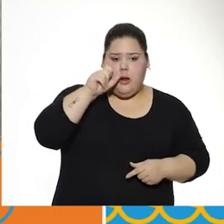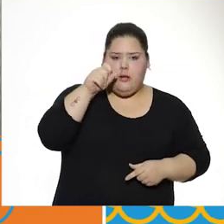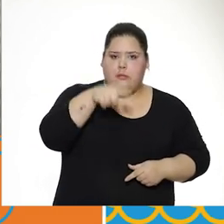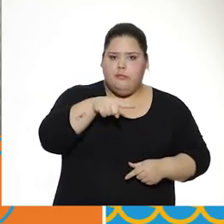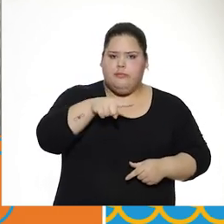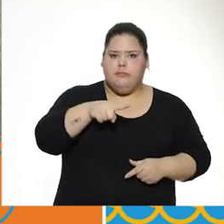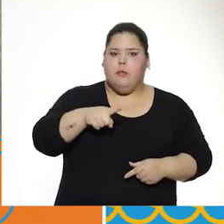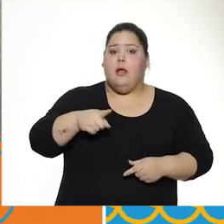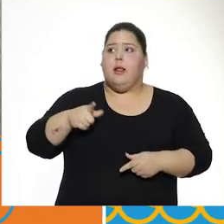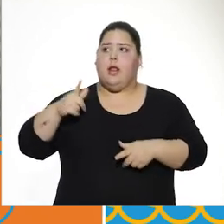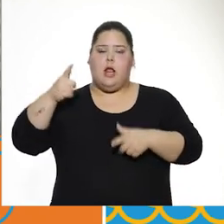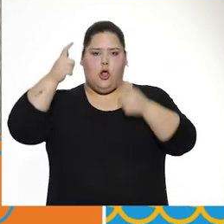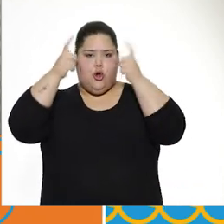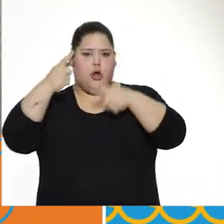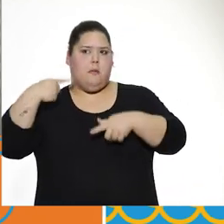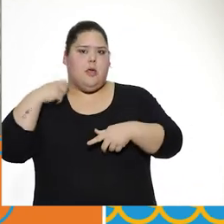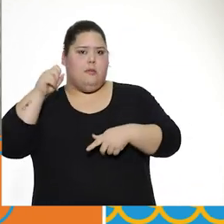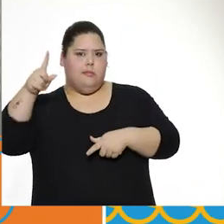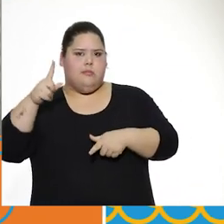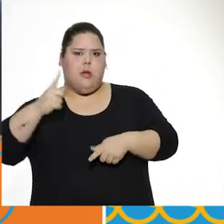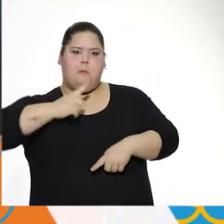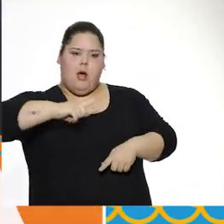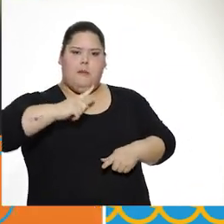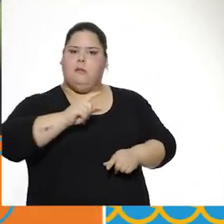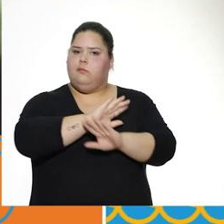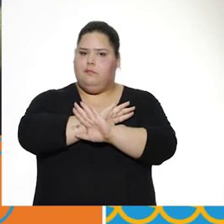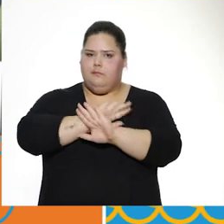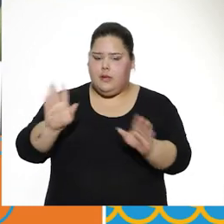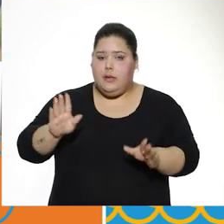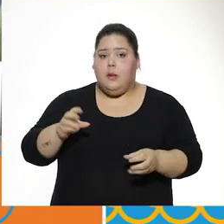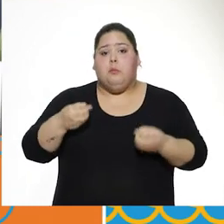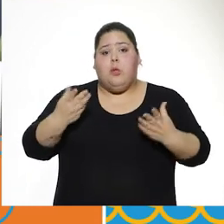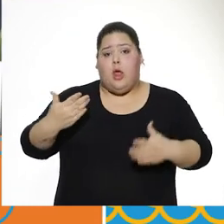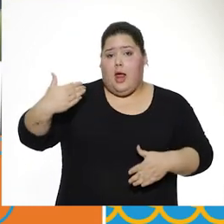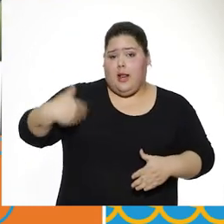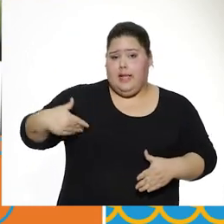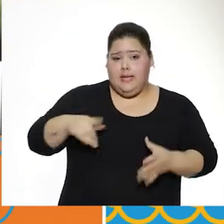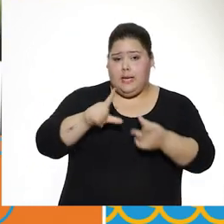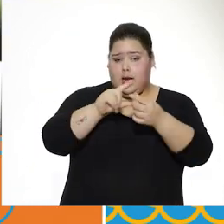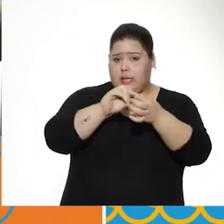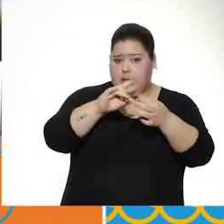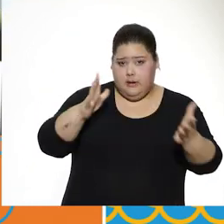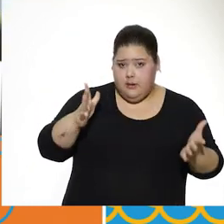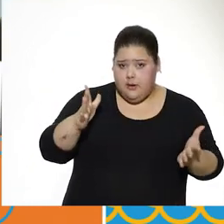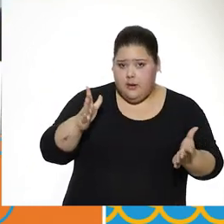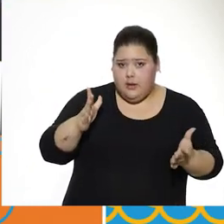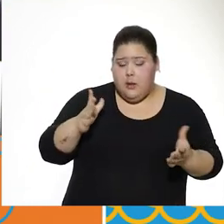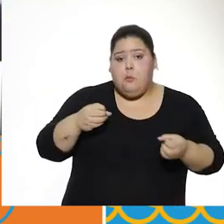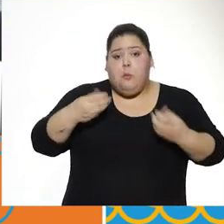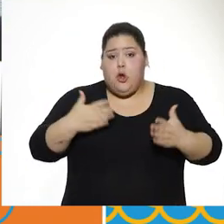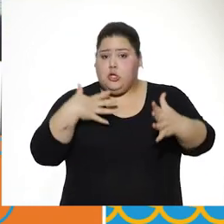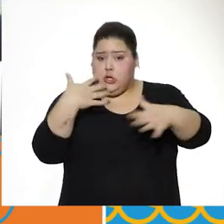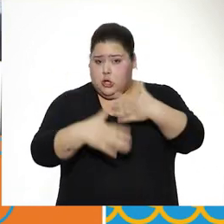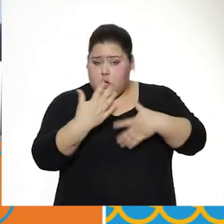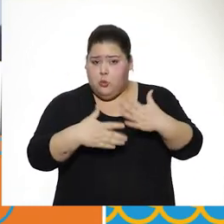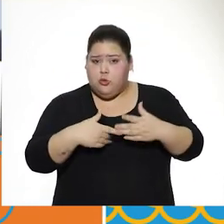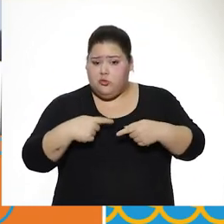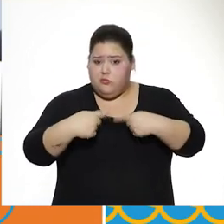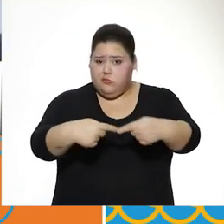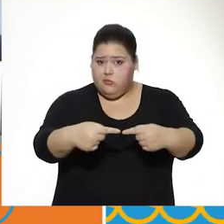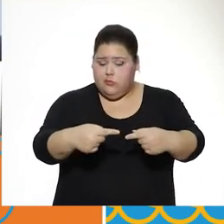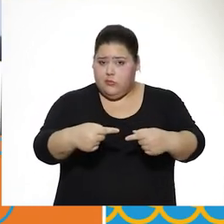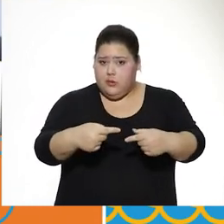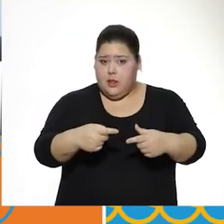de recibir órdenes de la corona española. Y bueno, Argentina no era libre, y por eso hizo la Revolución